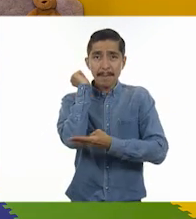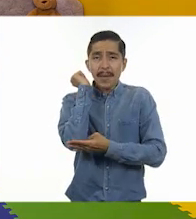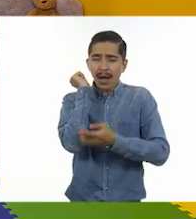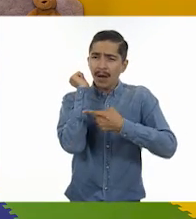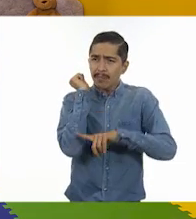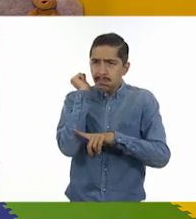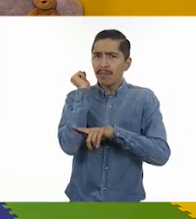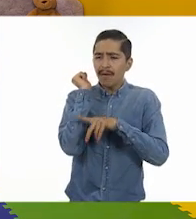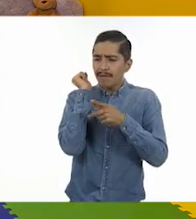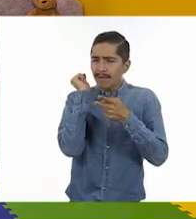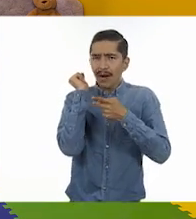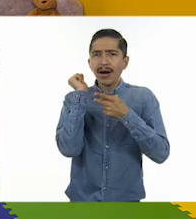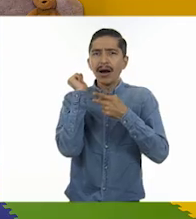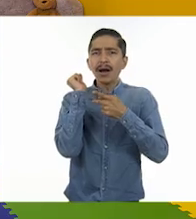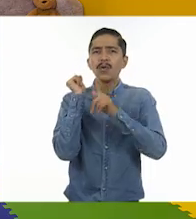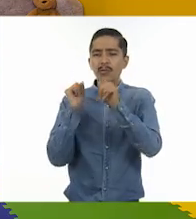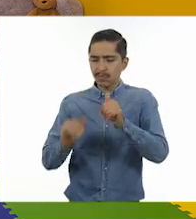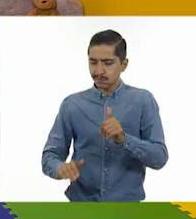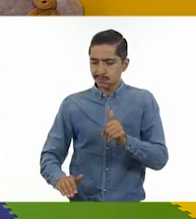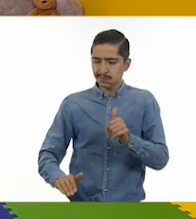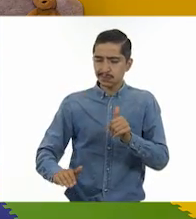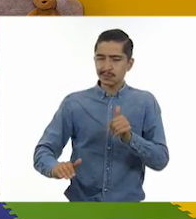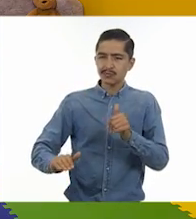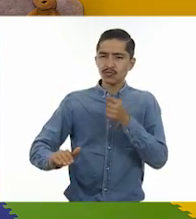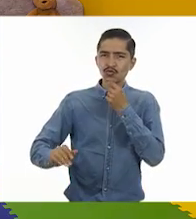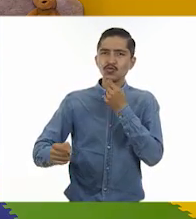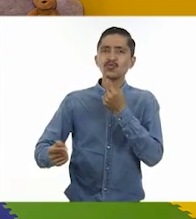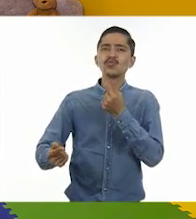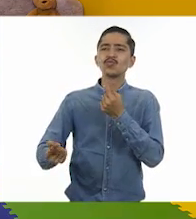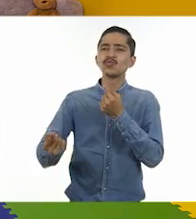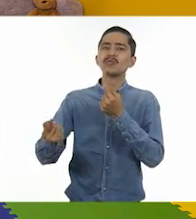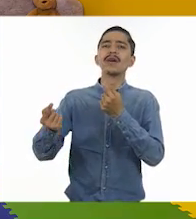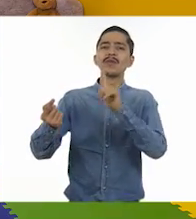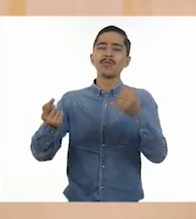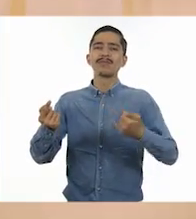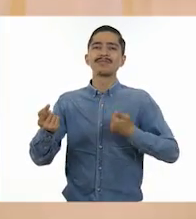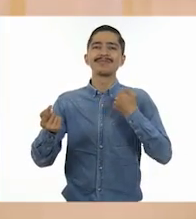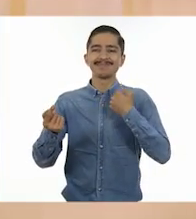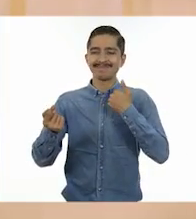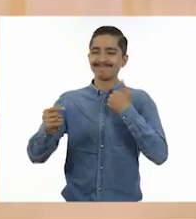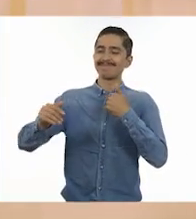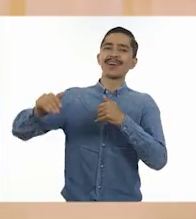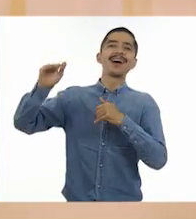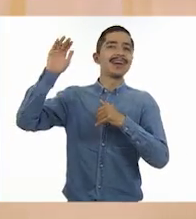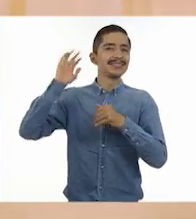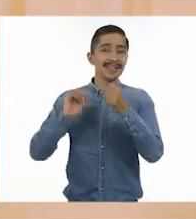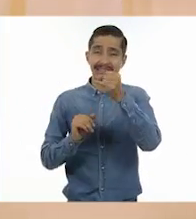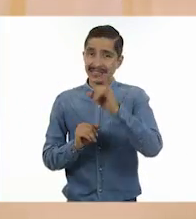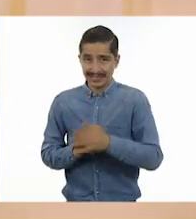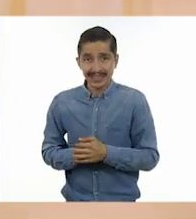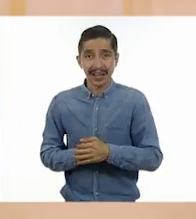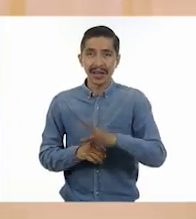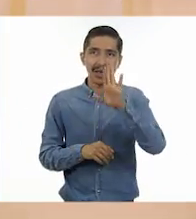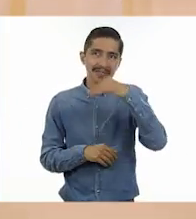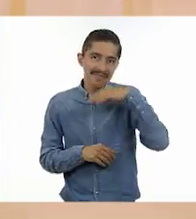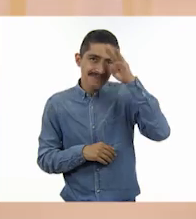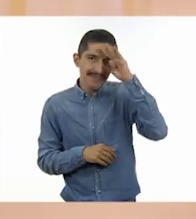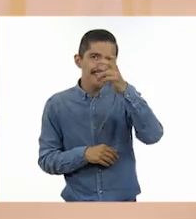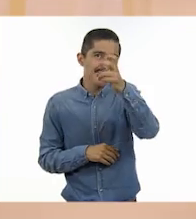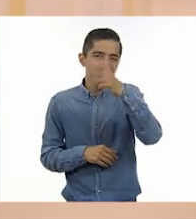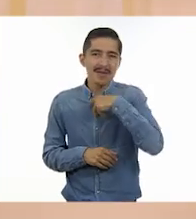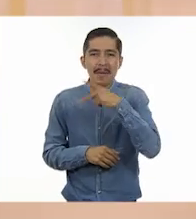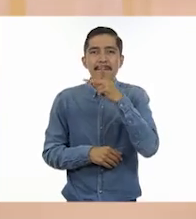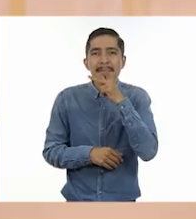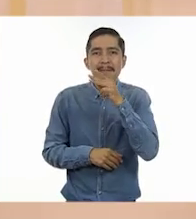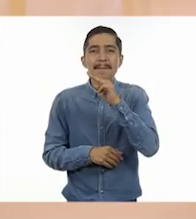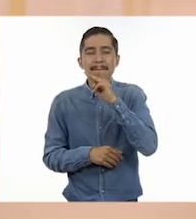continúa a través de la infancia, la adolescencia e incluso después. Imagino que por eso mis padres